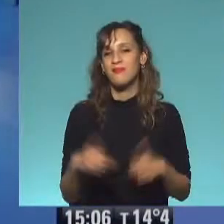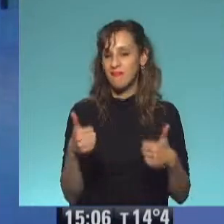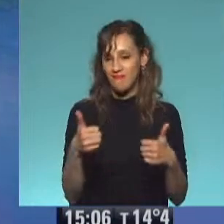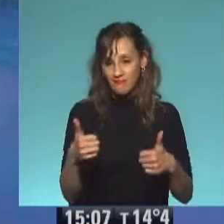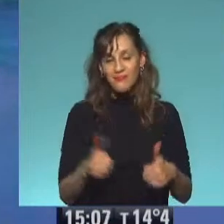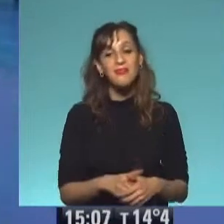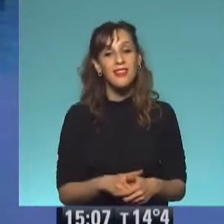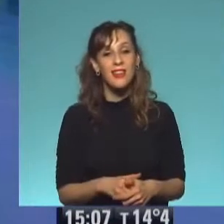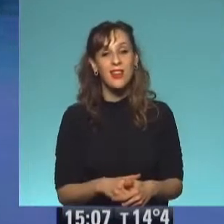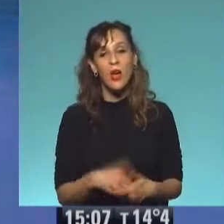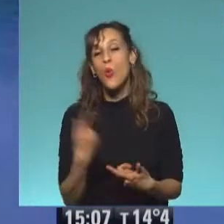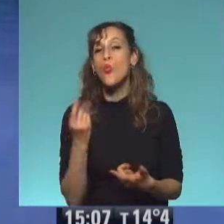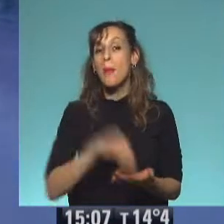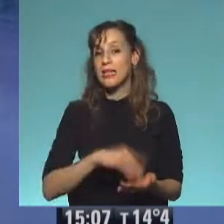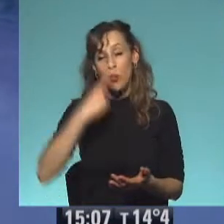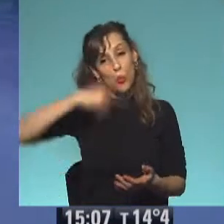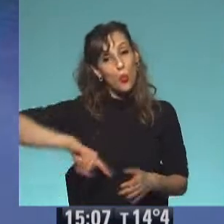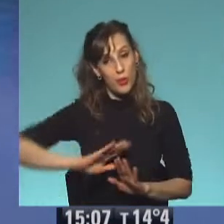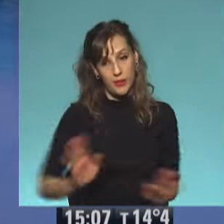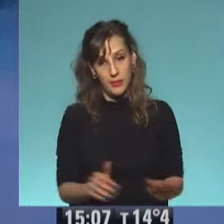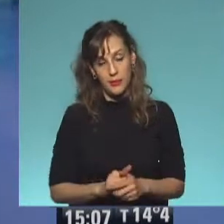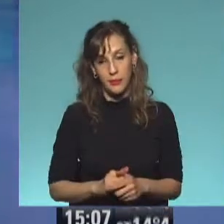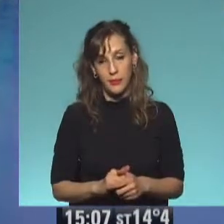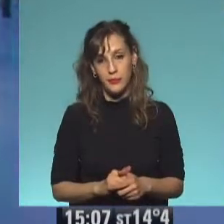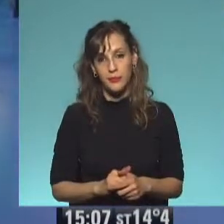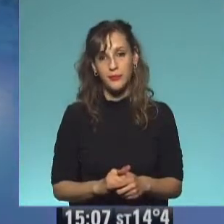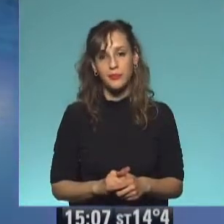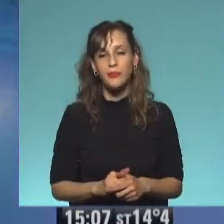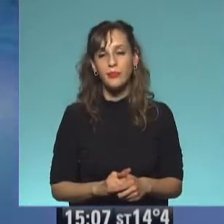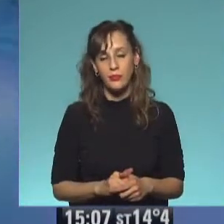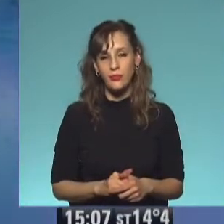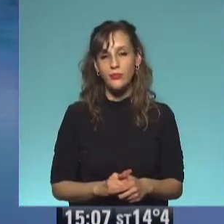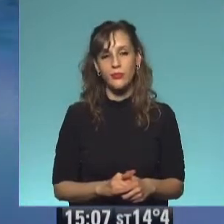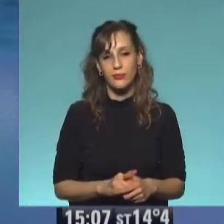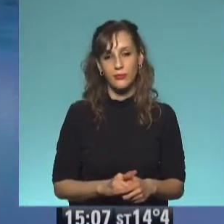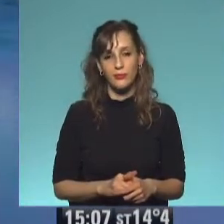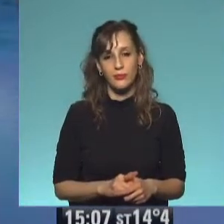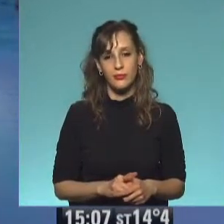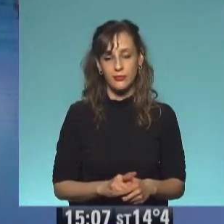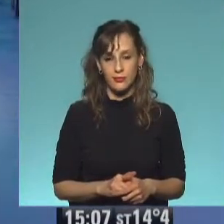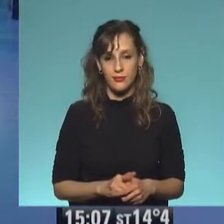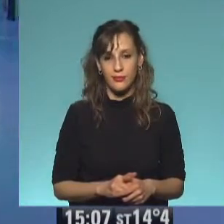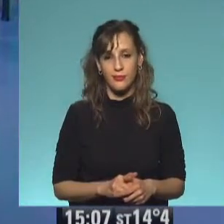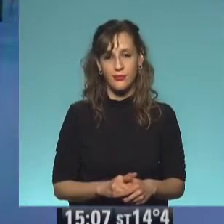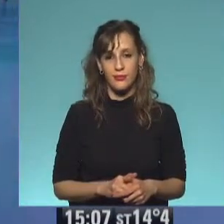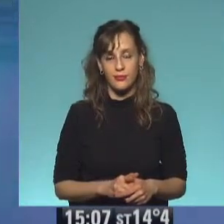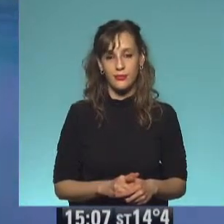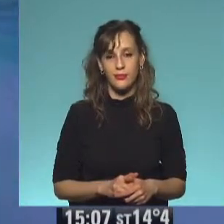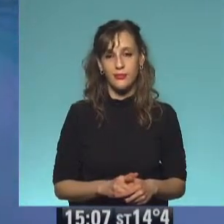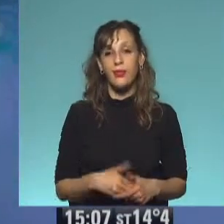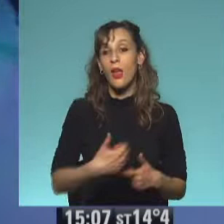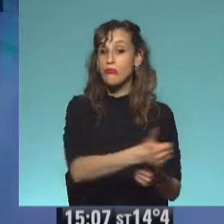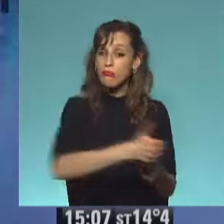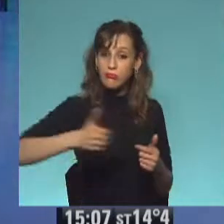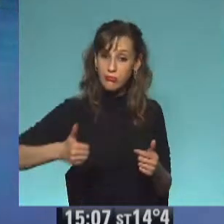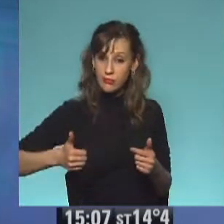mira una más de la última mira ahora haga tiras un poquito más